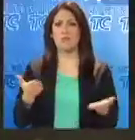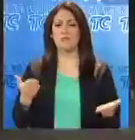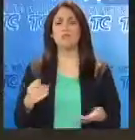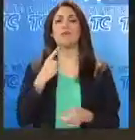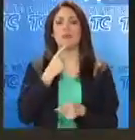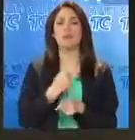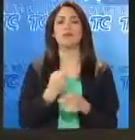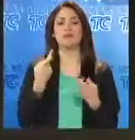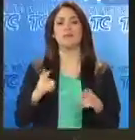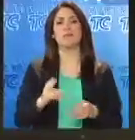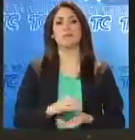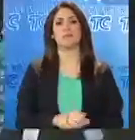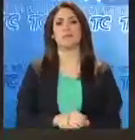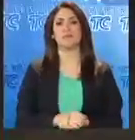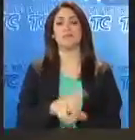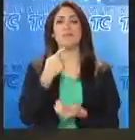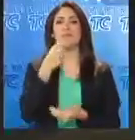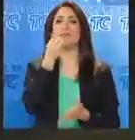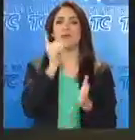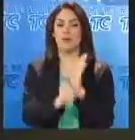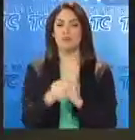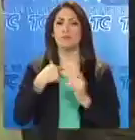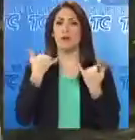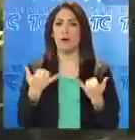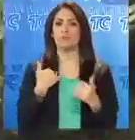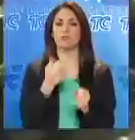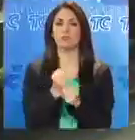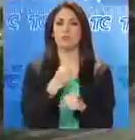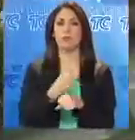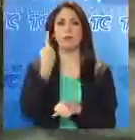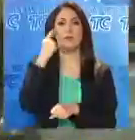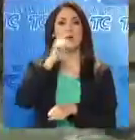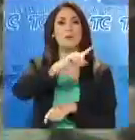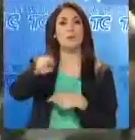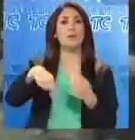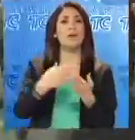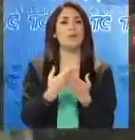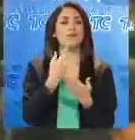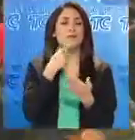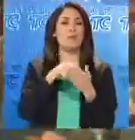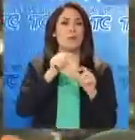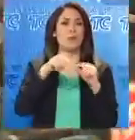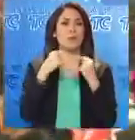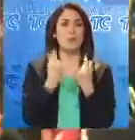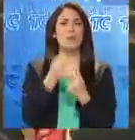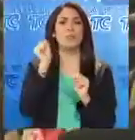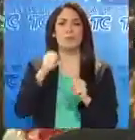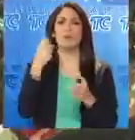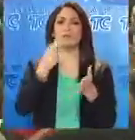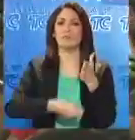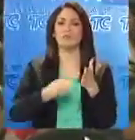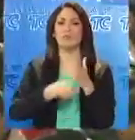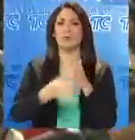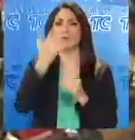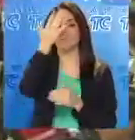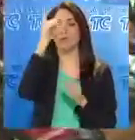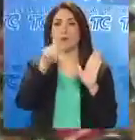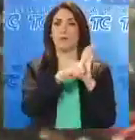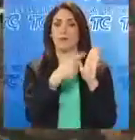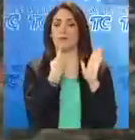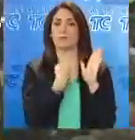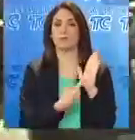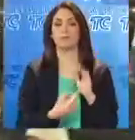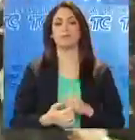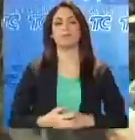Autoridades indicaron que se pondrán las denuncias correspondientes para que los incitadores y agresores sean sancionados de acuerdo a la ley. Javier